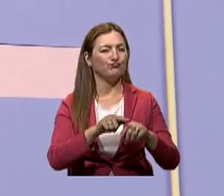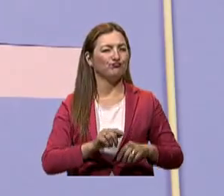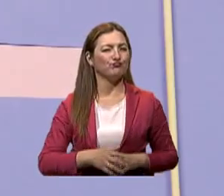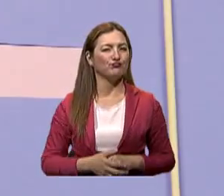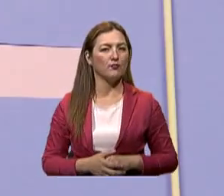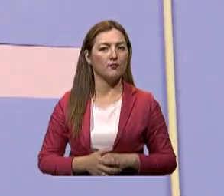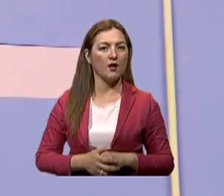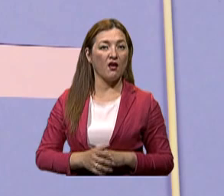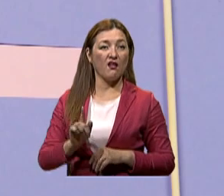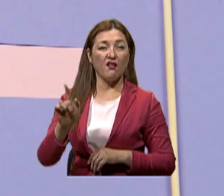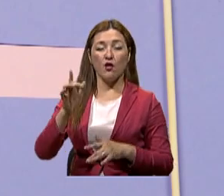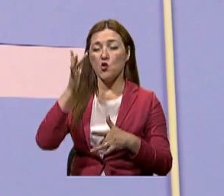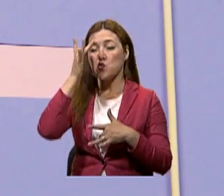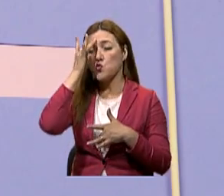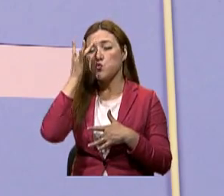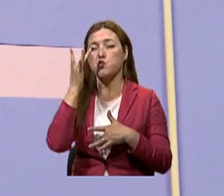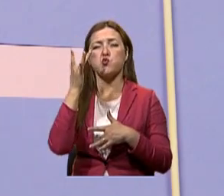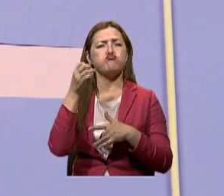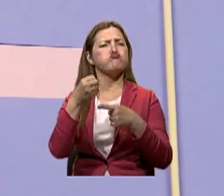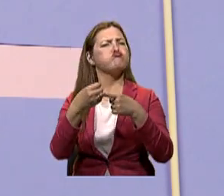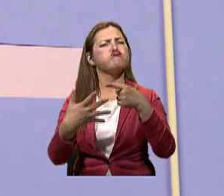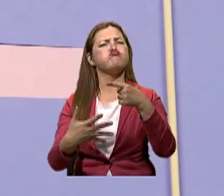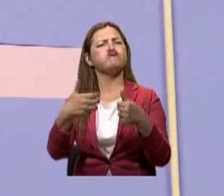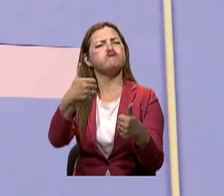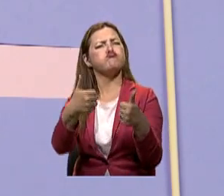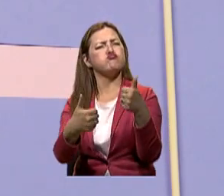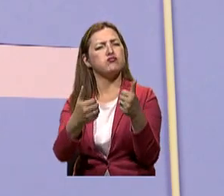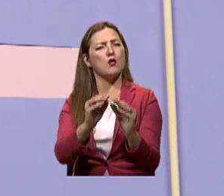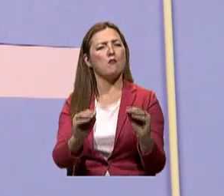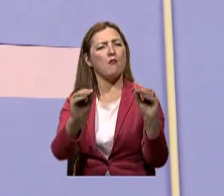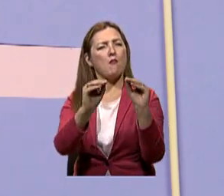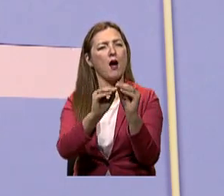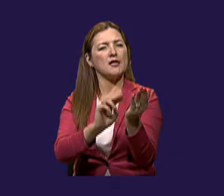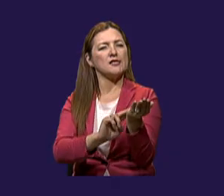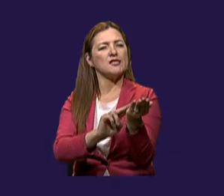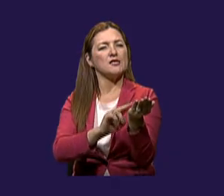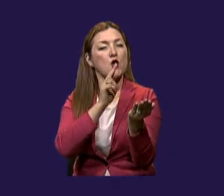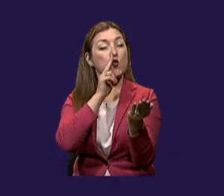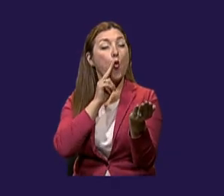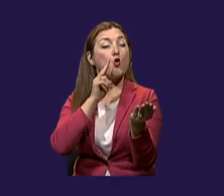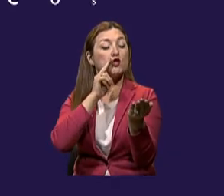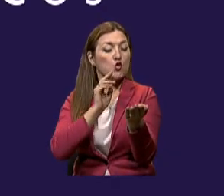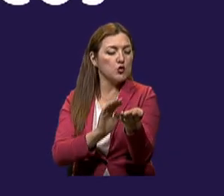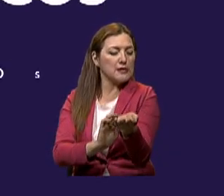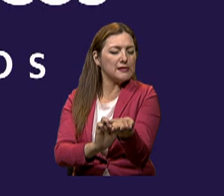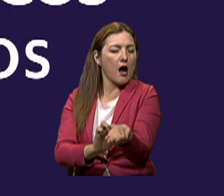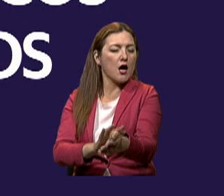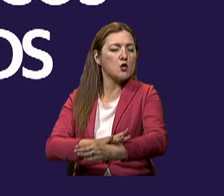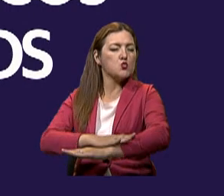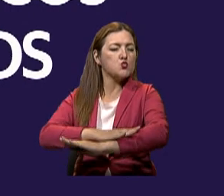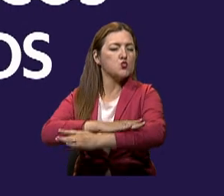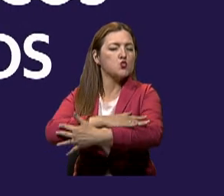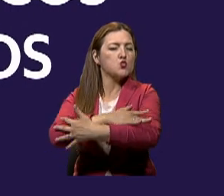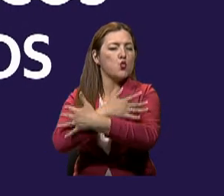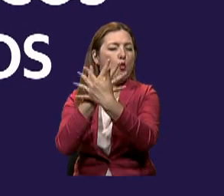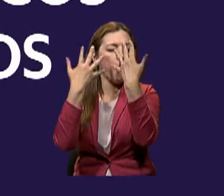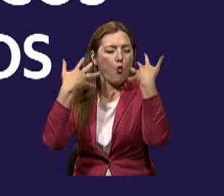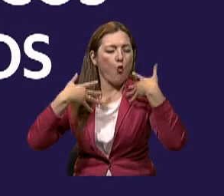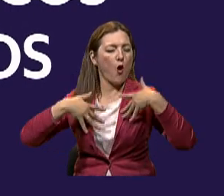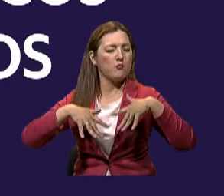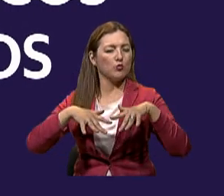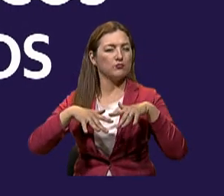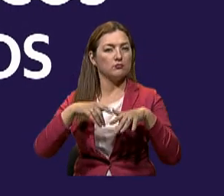es una enfermedad que se caracteriza por un aumento de la concentración de glucosa en sangre. Y mucho ojo porque el 25% de los